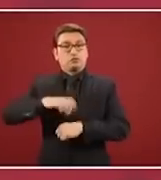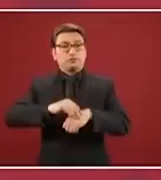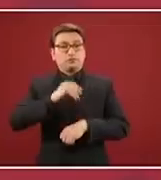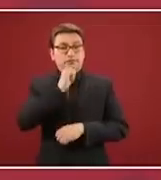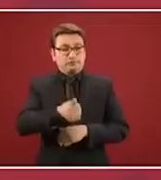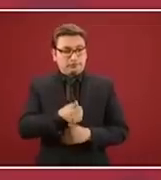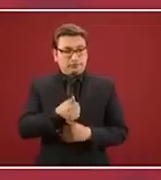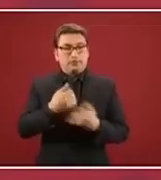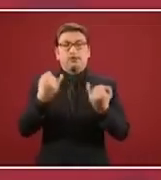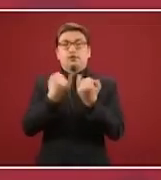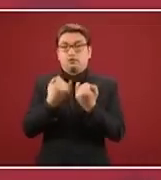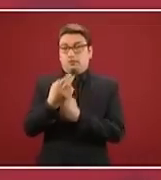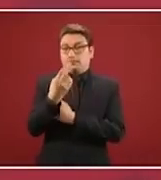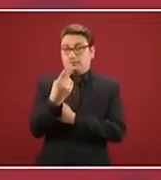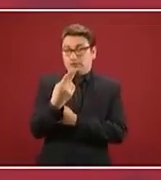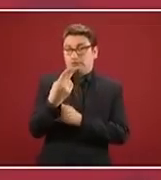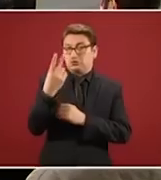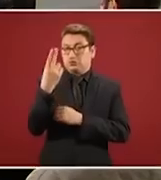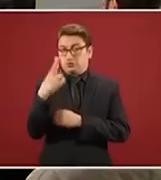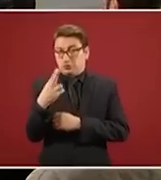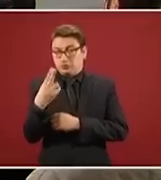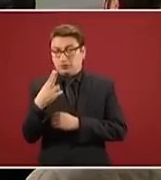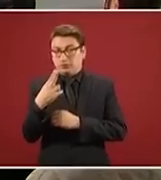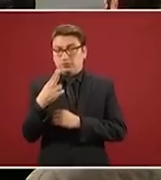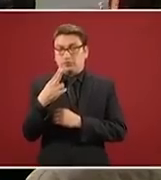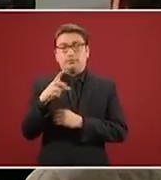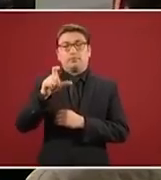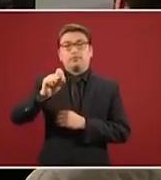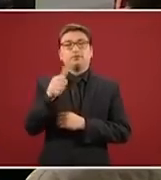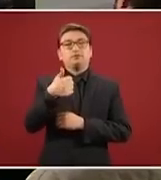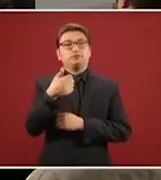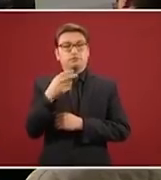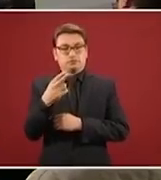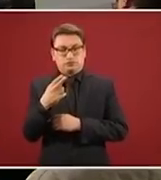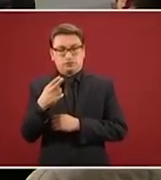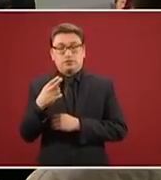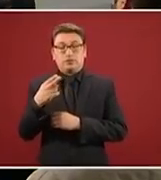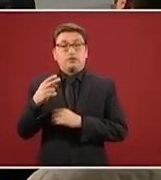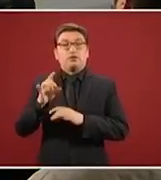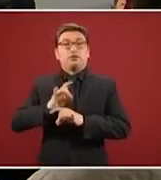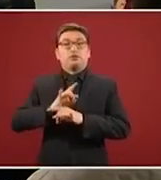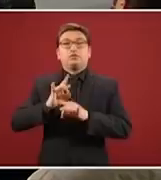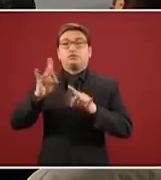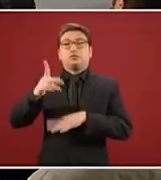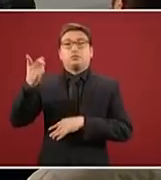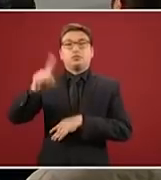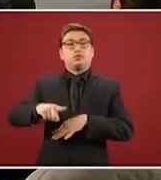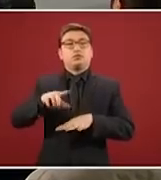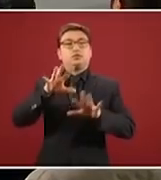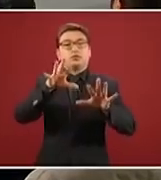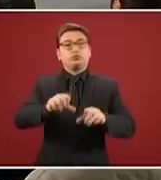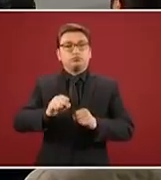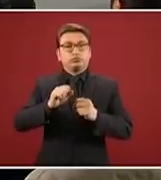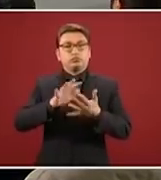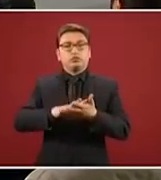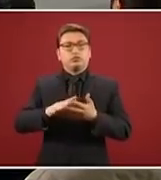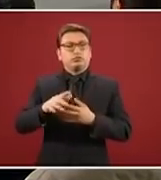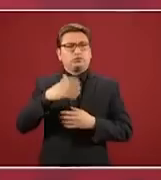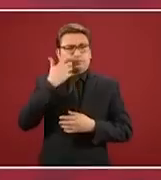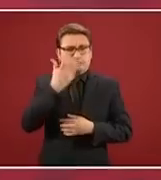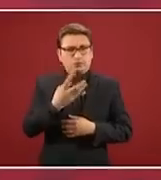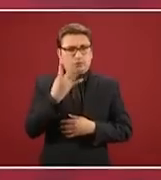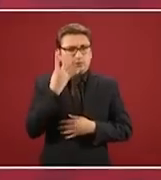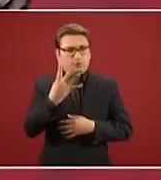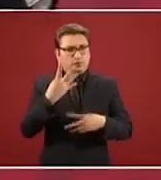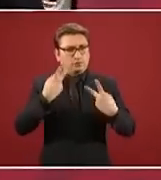eso el 25 de noviembre penséis para ser exactos emiten orden de aprehensión y nos las notifiquen de